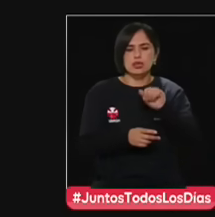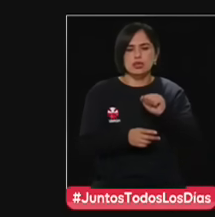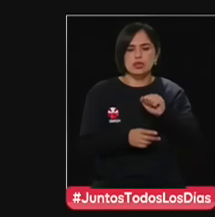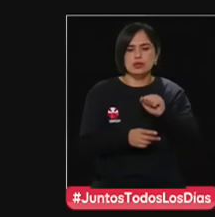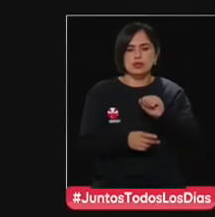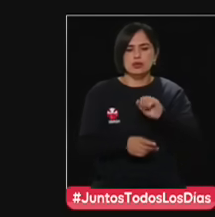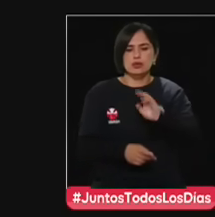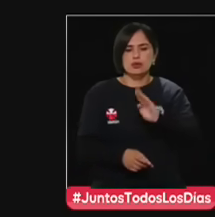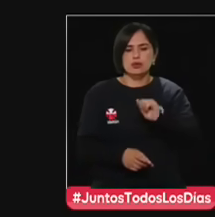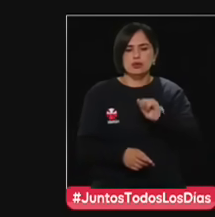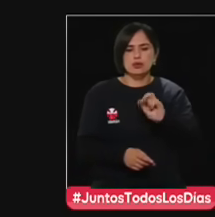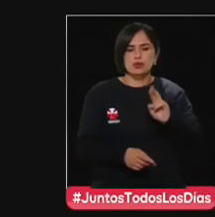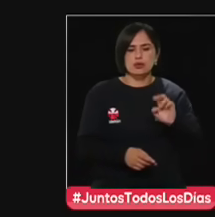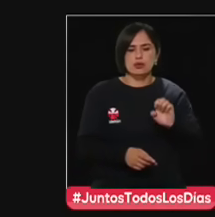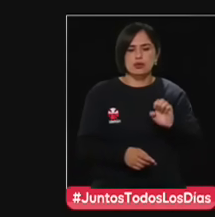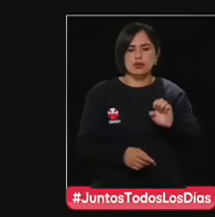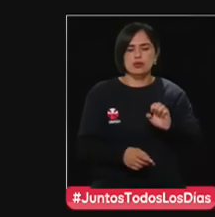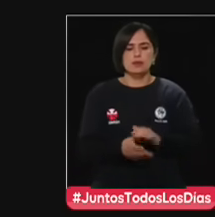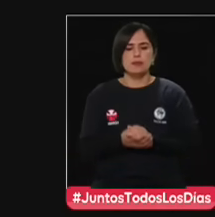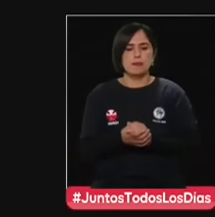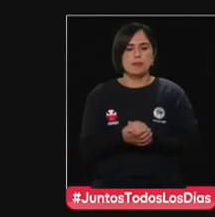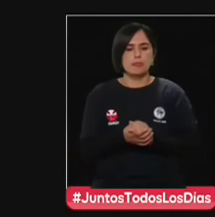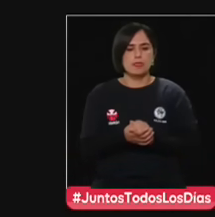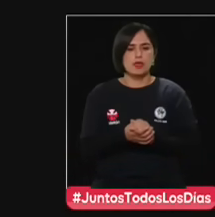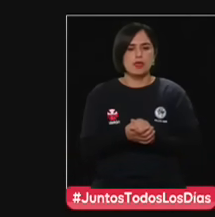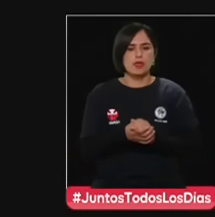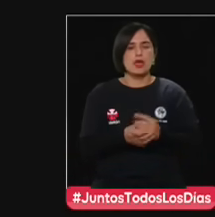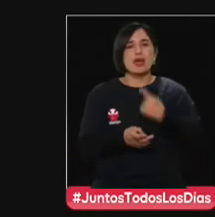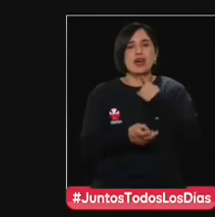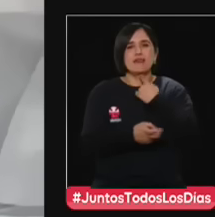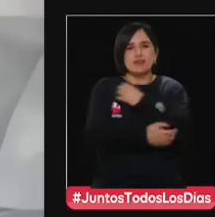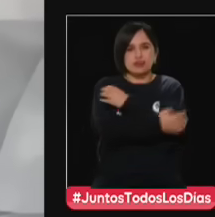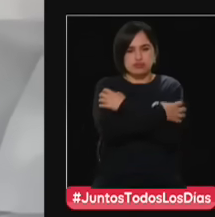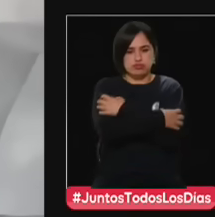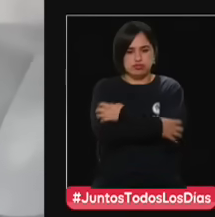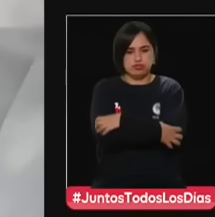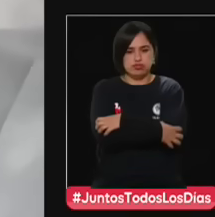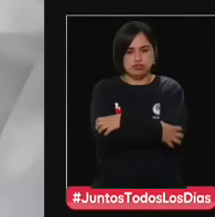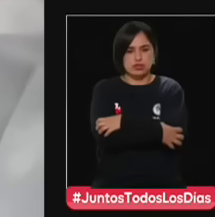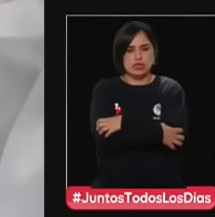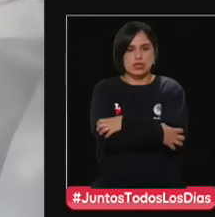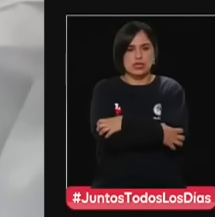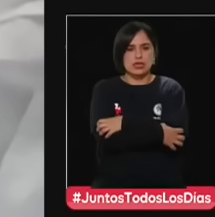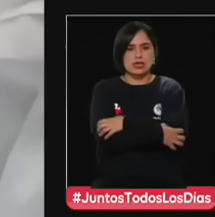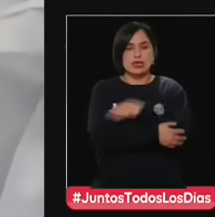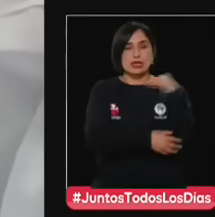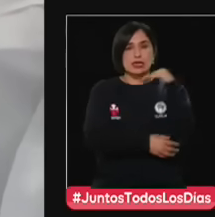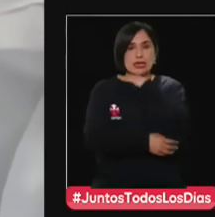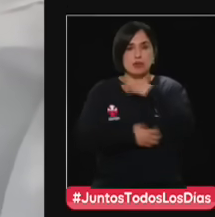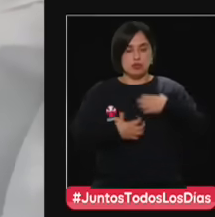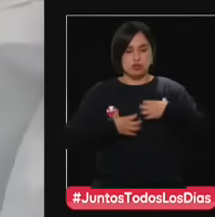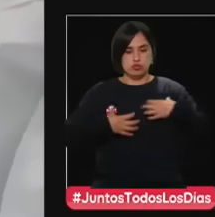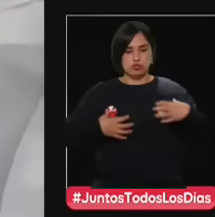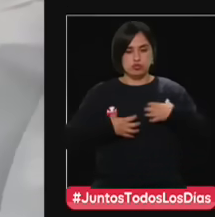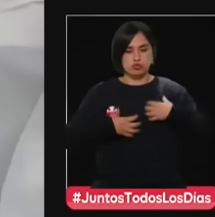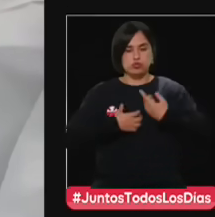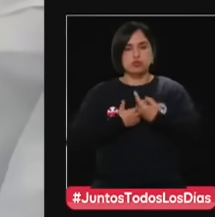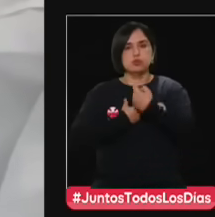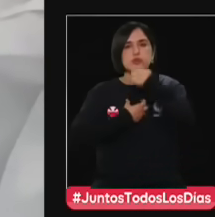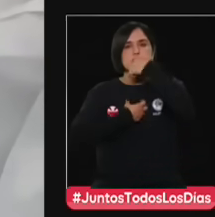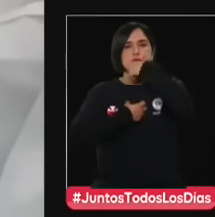Es una bacteria que ataca todo lo que es el sistema muscular. Llegó muy rápido a los pulmones y tuvieron que